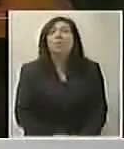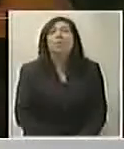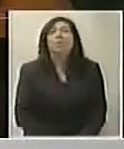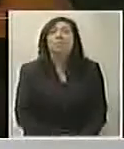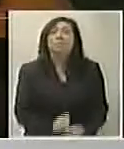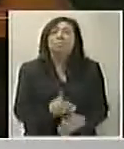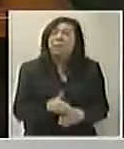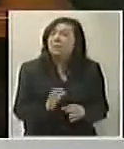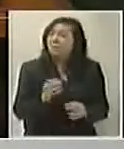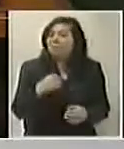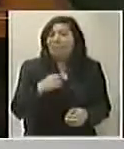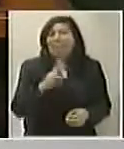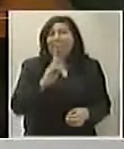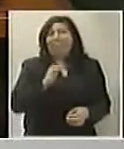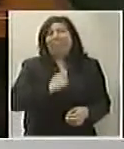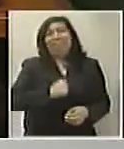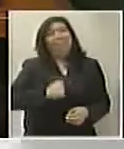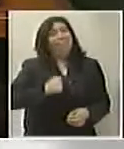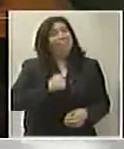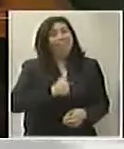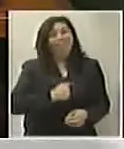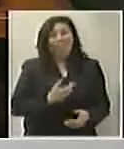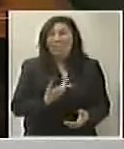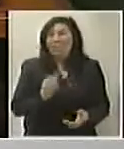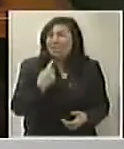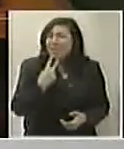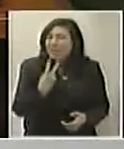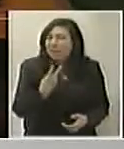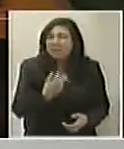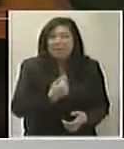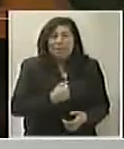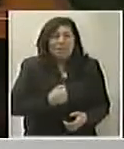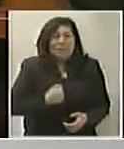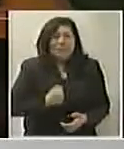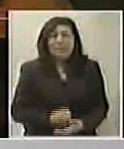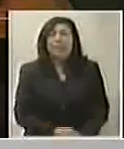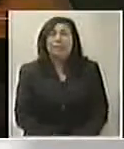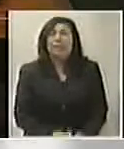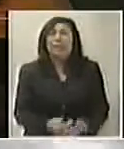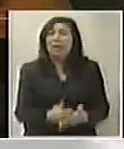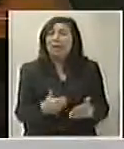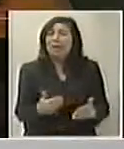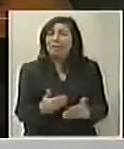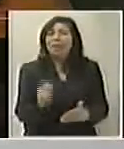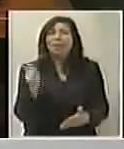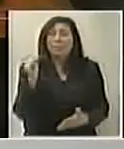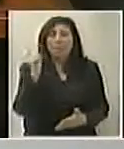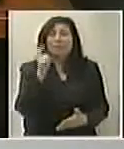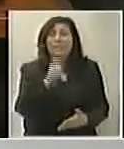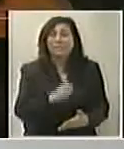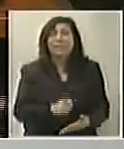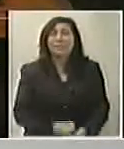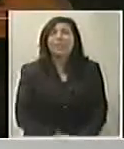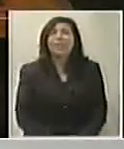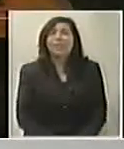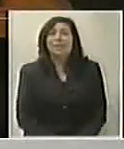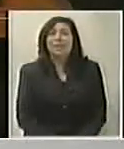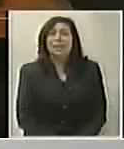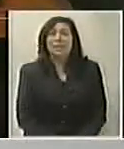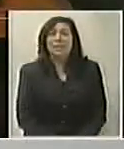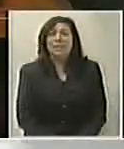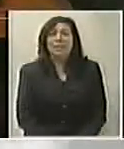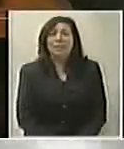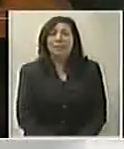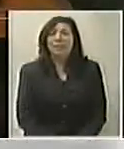asiste consternado e indignado ante las gravísimas